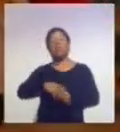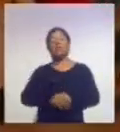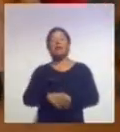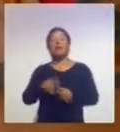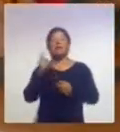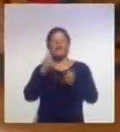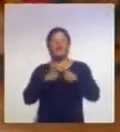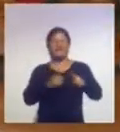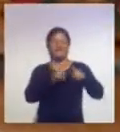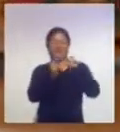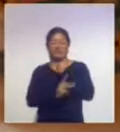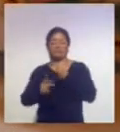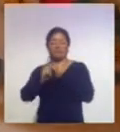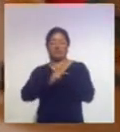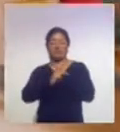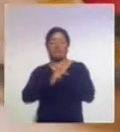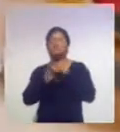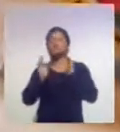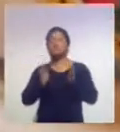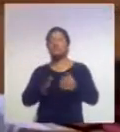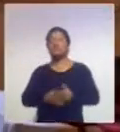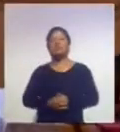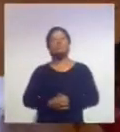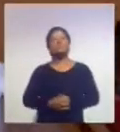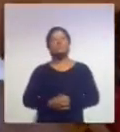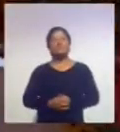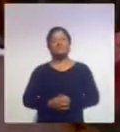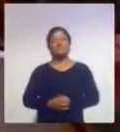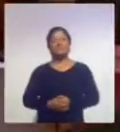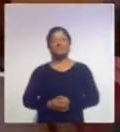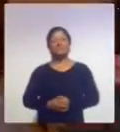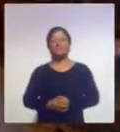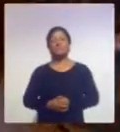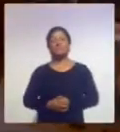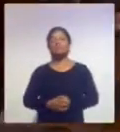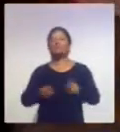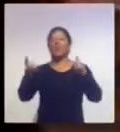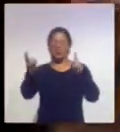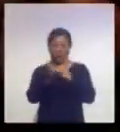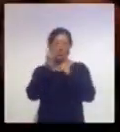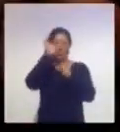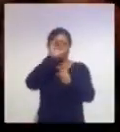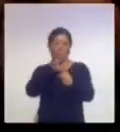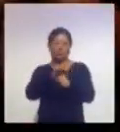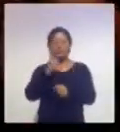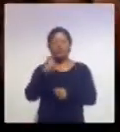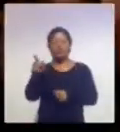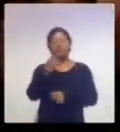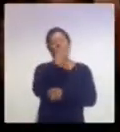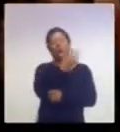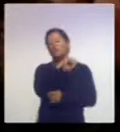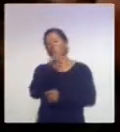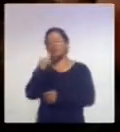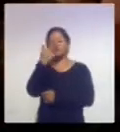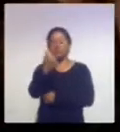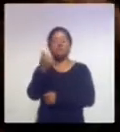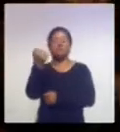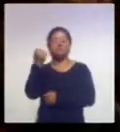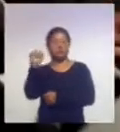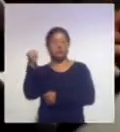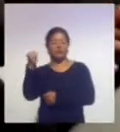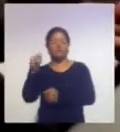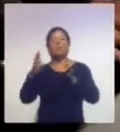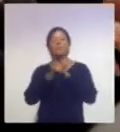El gobernador Marco Mena encabezó la clausura del segundo coloquio internacional taurino Encuentro de Dos Culturas, que se realizó del 4 al 6 de septiembre, con